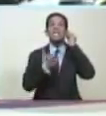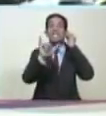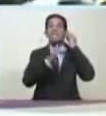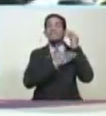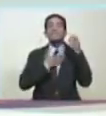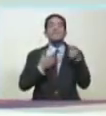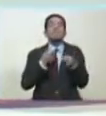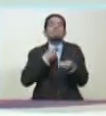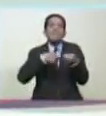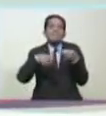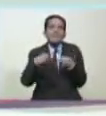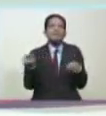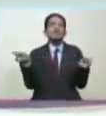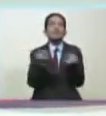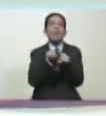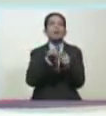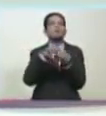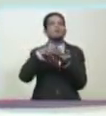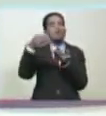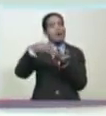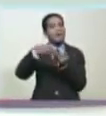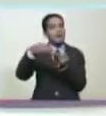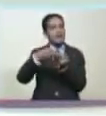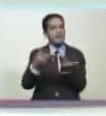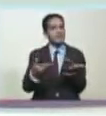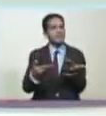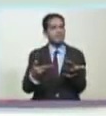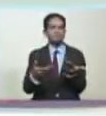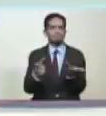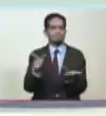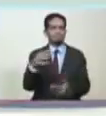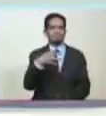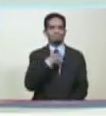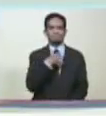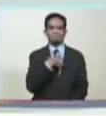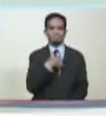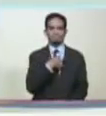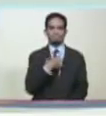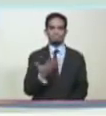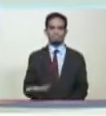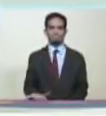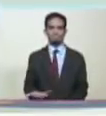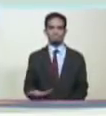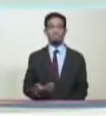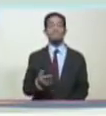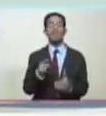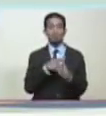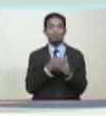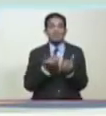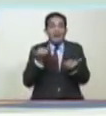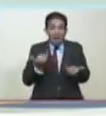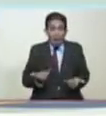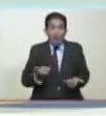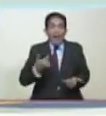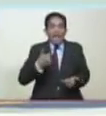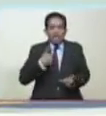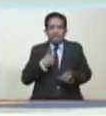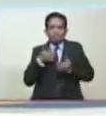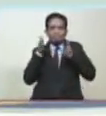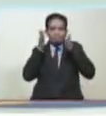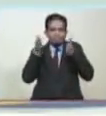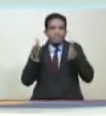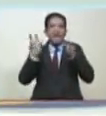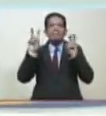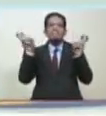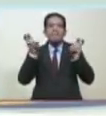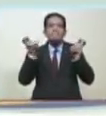precio dolarizado. Crimen. Bueno, ahora yo me voy a dedicar única y exclusivamente al tema